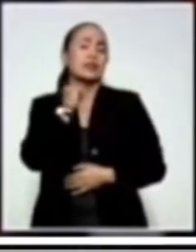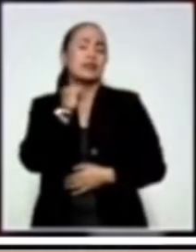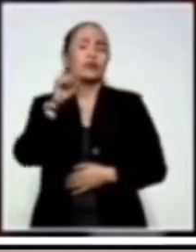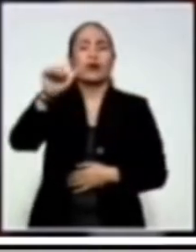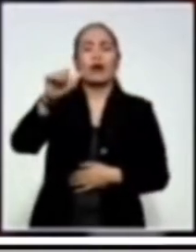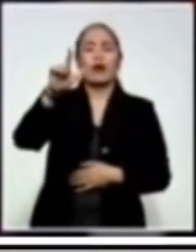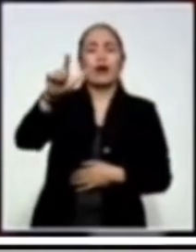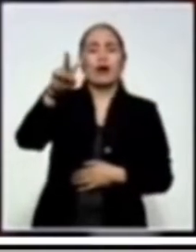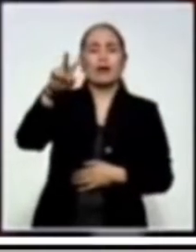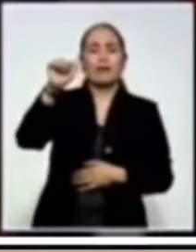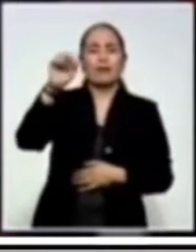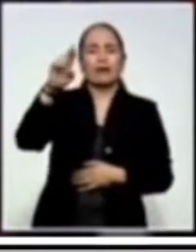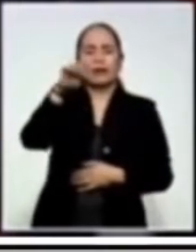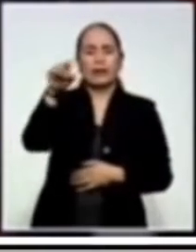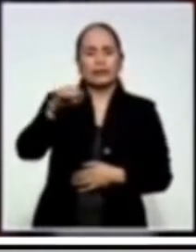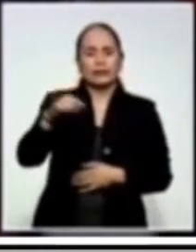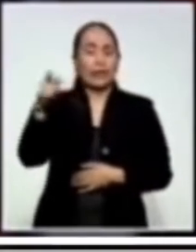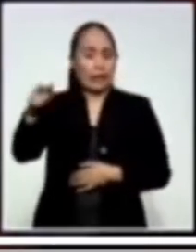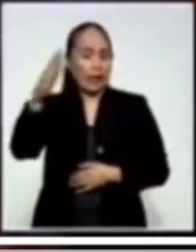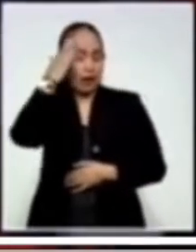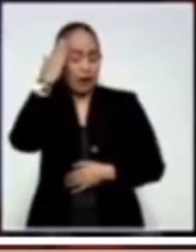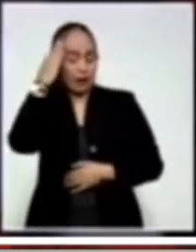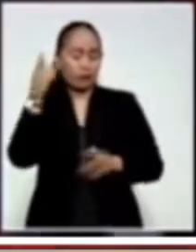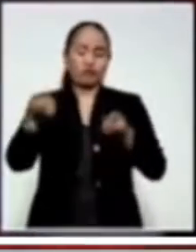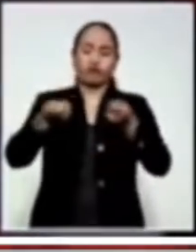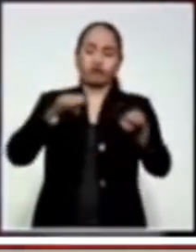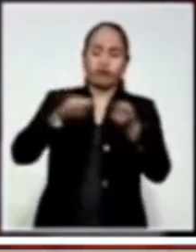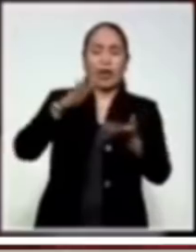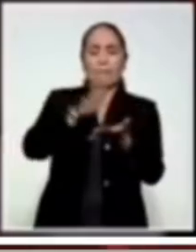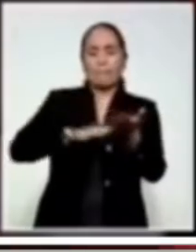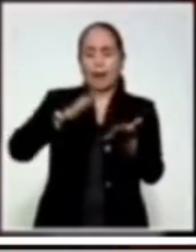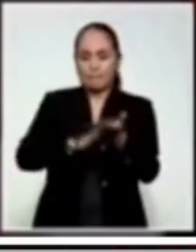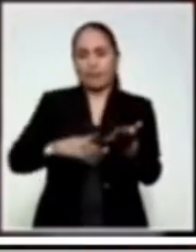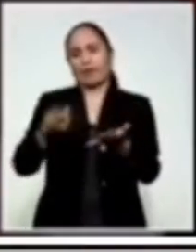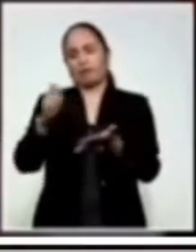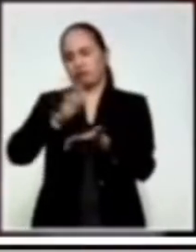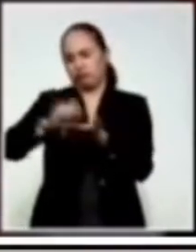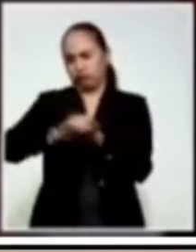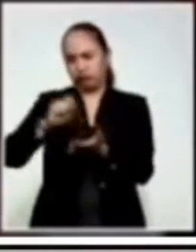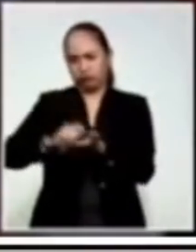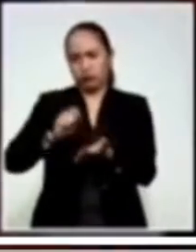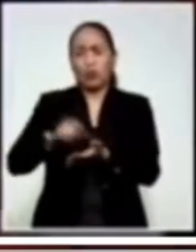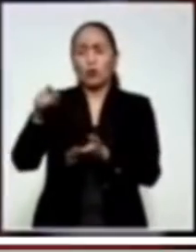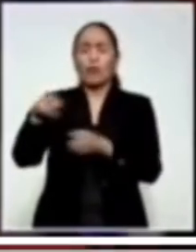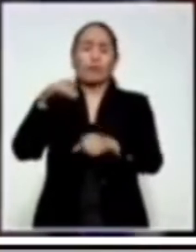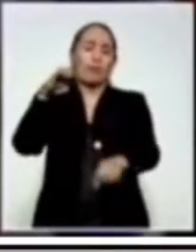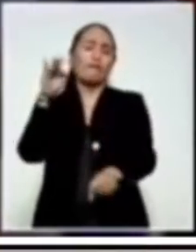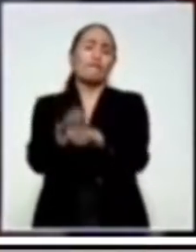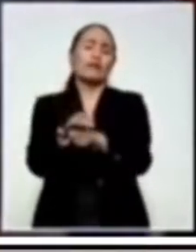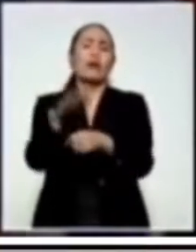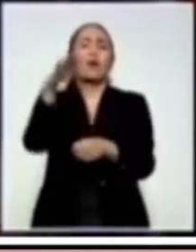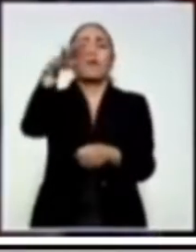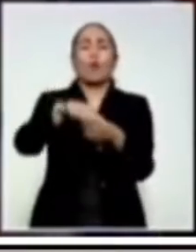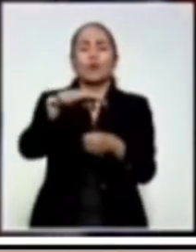Casa, que está encabezando, digamos, también con escritos, con documentos, esta pues presunta defensa, digamos, de la